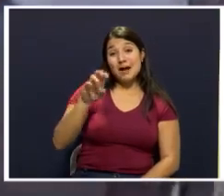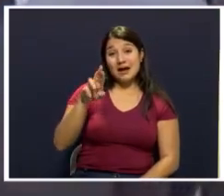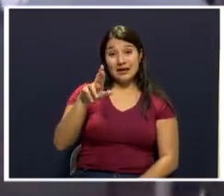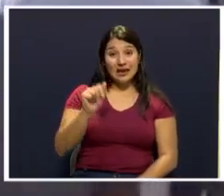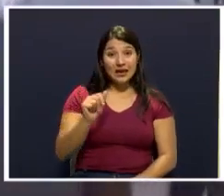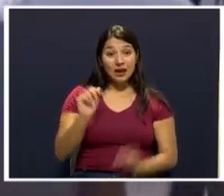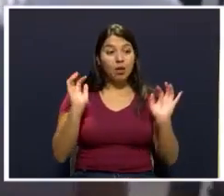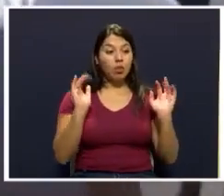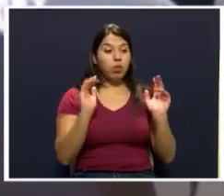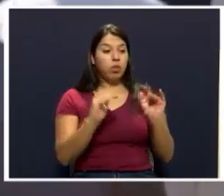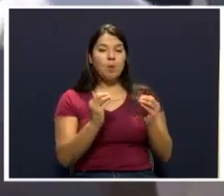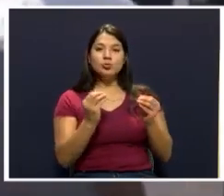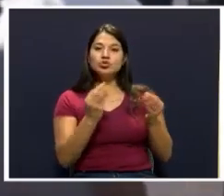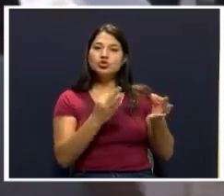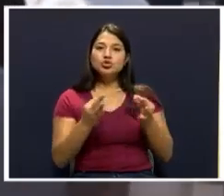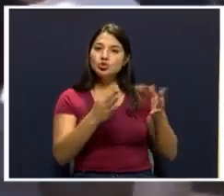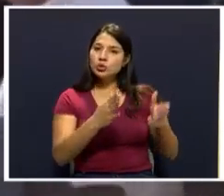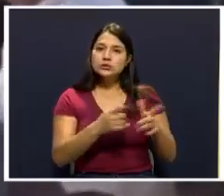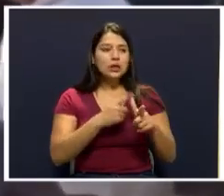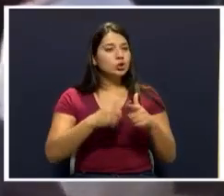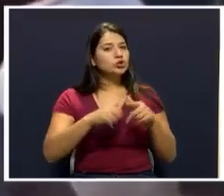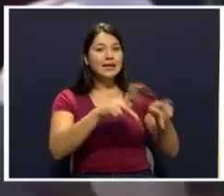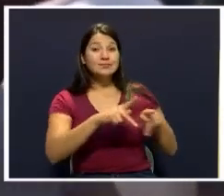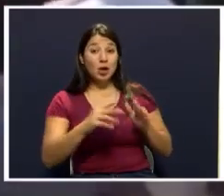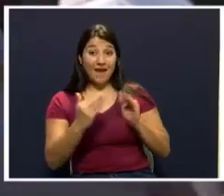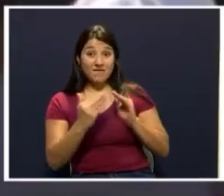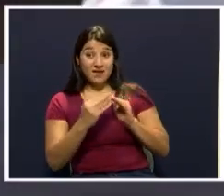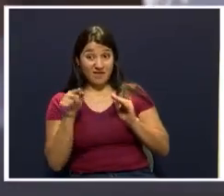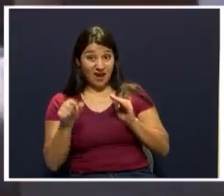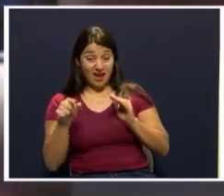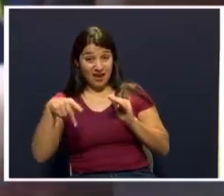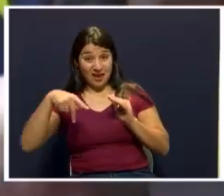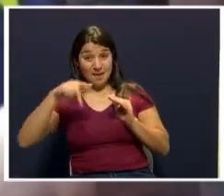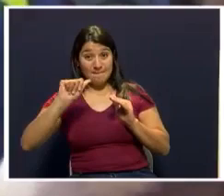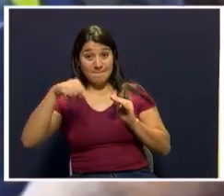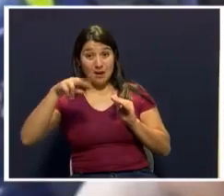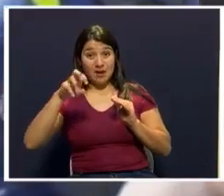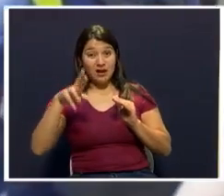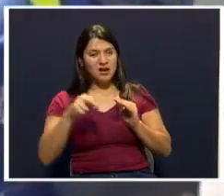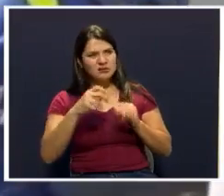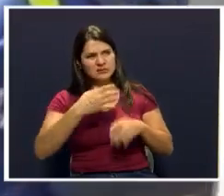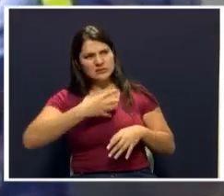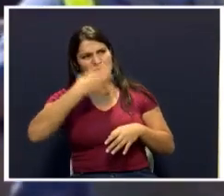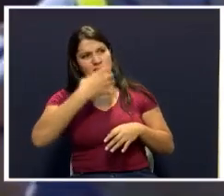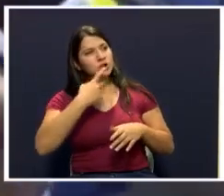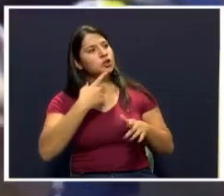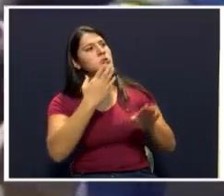decidieron bloquear el ingreso de vehículos, tanto en la vía terrestre como los que provenían por medio del ferry.